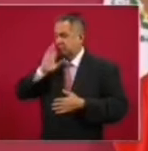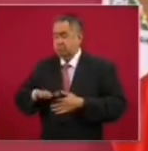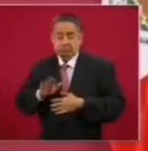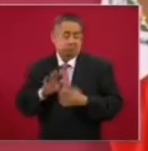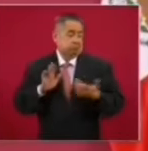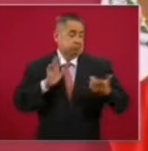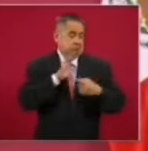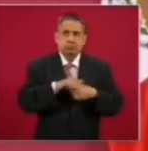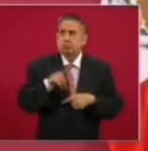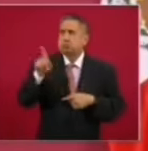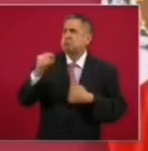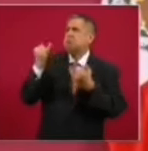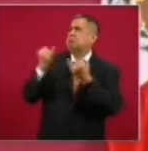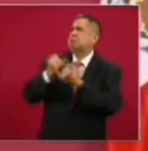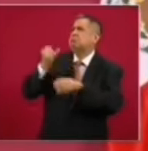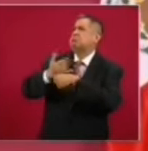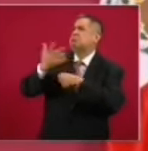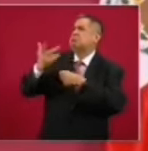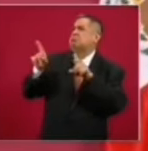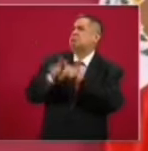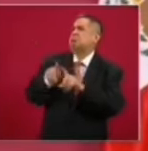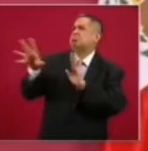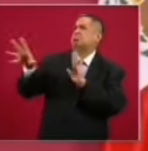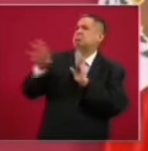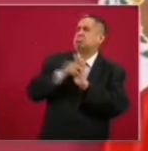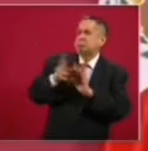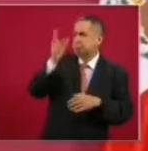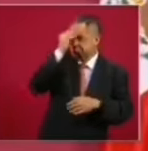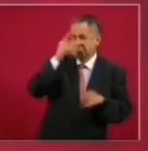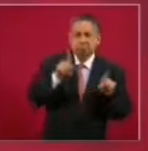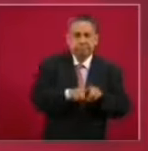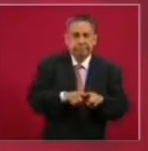se daba de arriba hacia abajo.